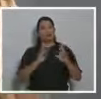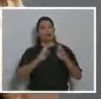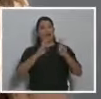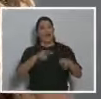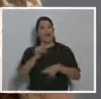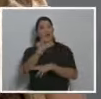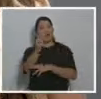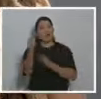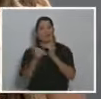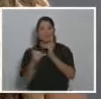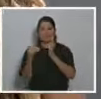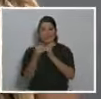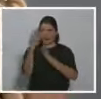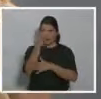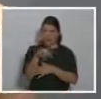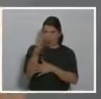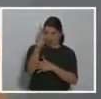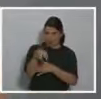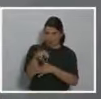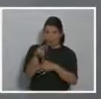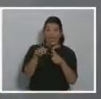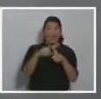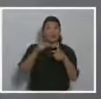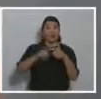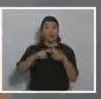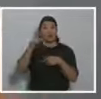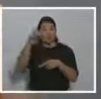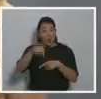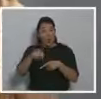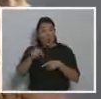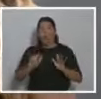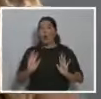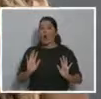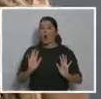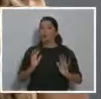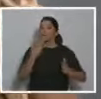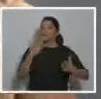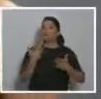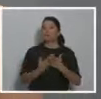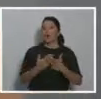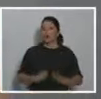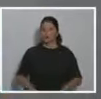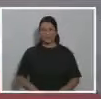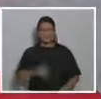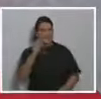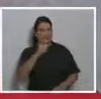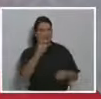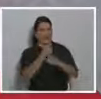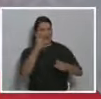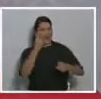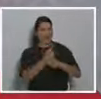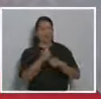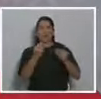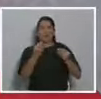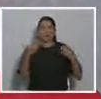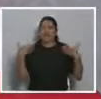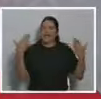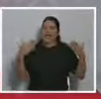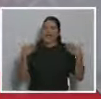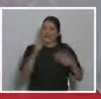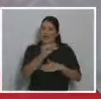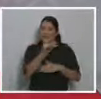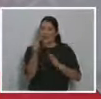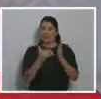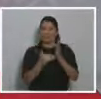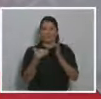millones de colones. Así que hoy está prometiendo que va a estar buenísimo. Así es, Meli, qué alegría, 10 millones de colones